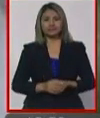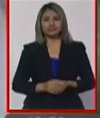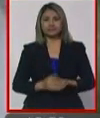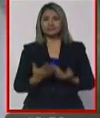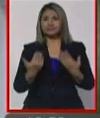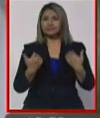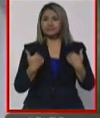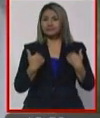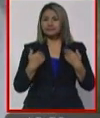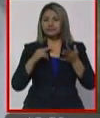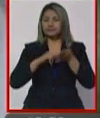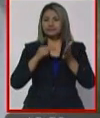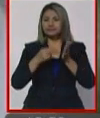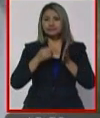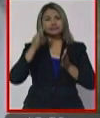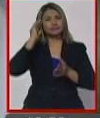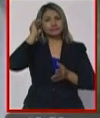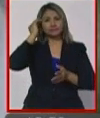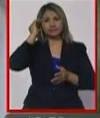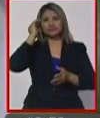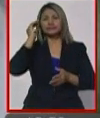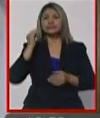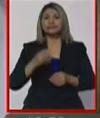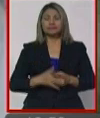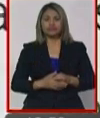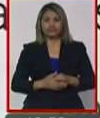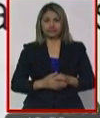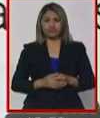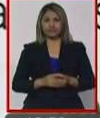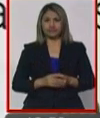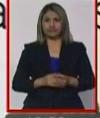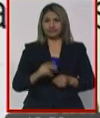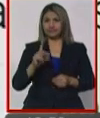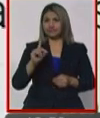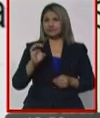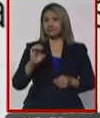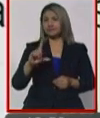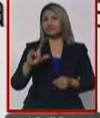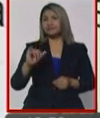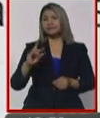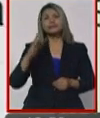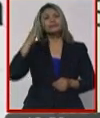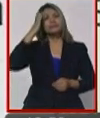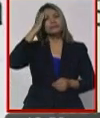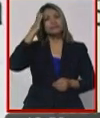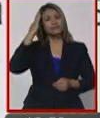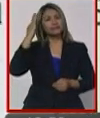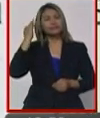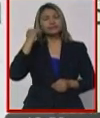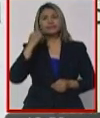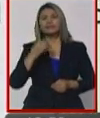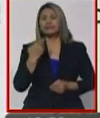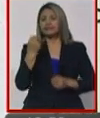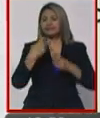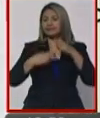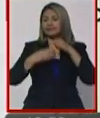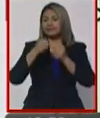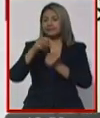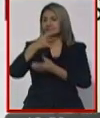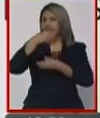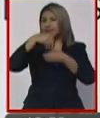por un médico que tiene que ver con los problemas mentales. Él tiene delirios mentales debido a